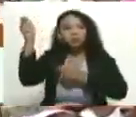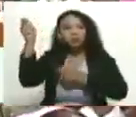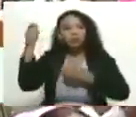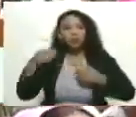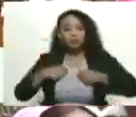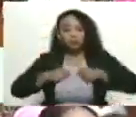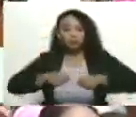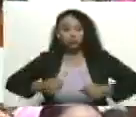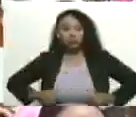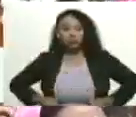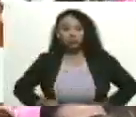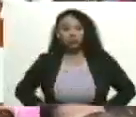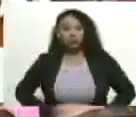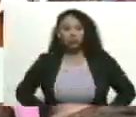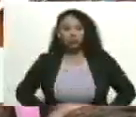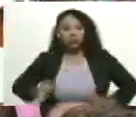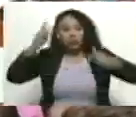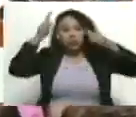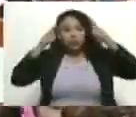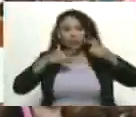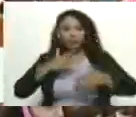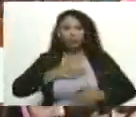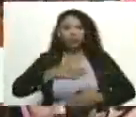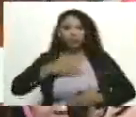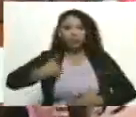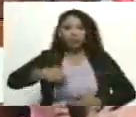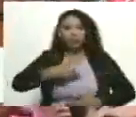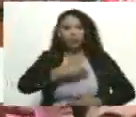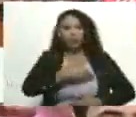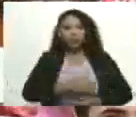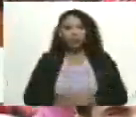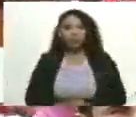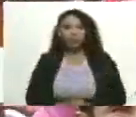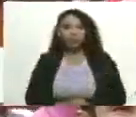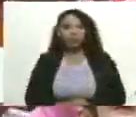franelita con Chávez aquí en el pecho. Aquí estaba.